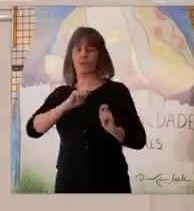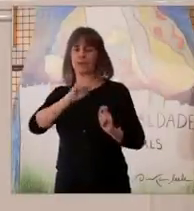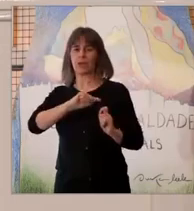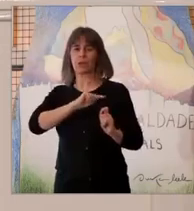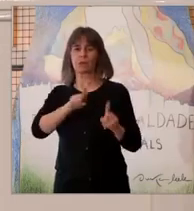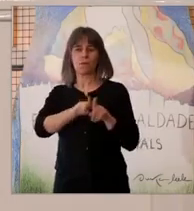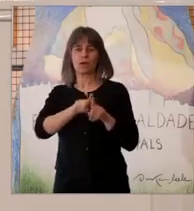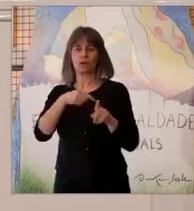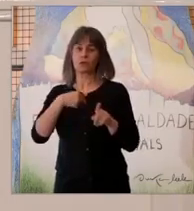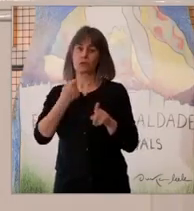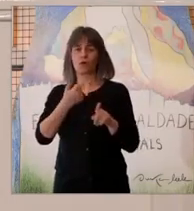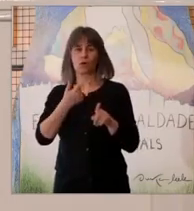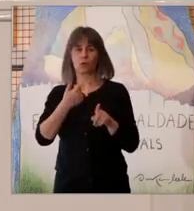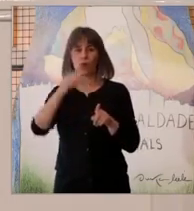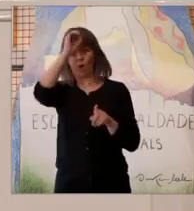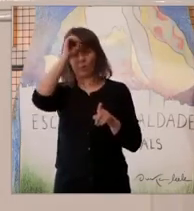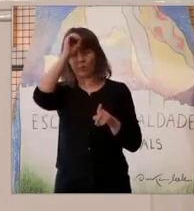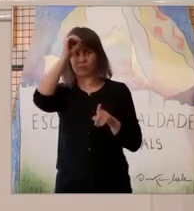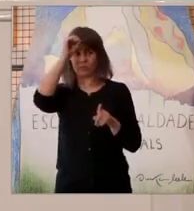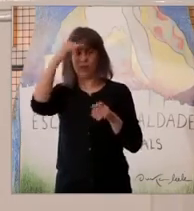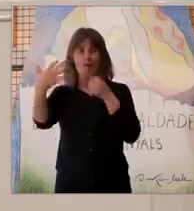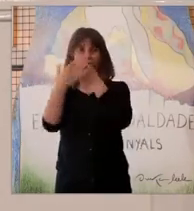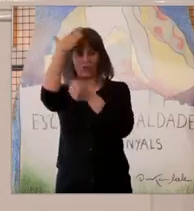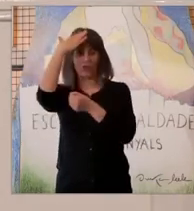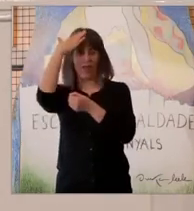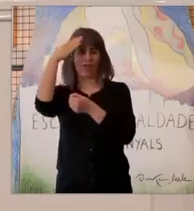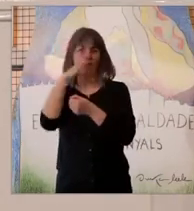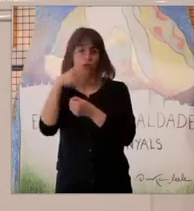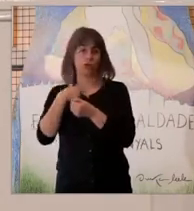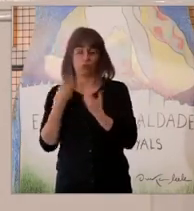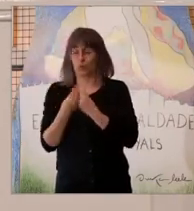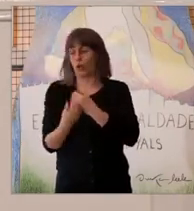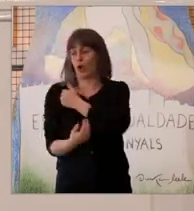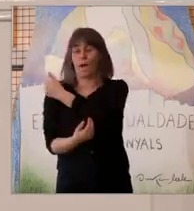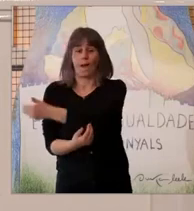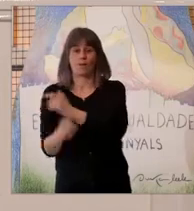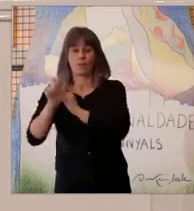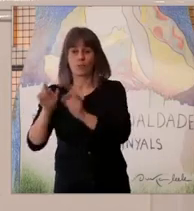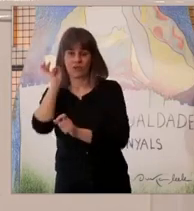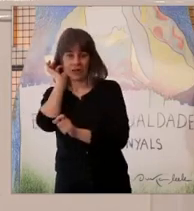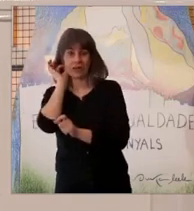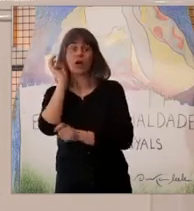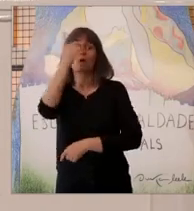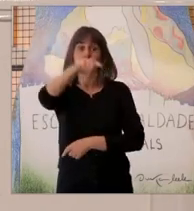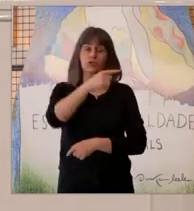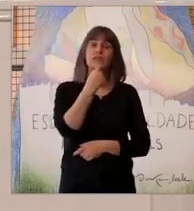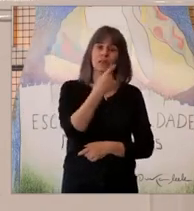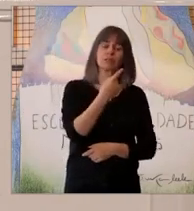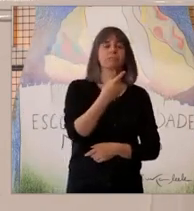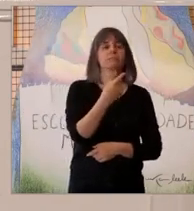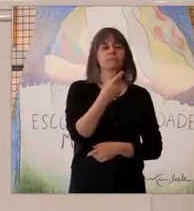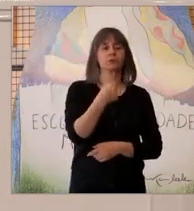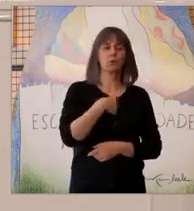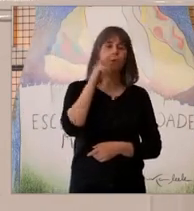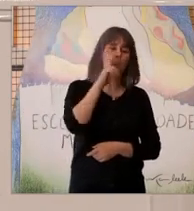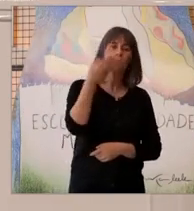como sesgada porque yo solo me vivo con esas mujeres Entonces que lo digáis vosotras sí que me parece importante porque si